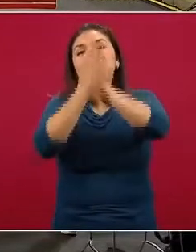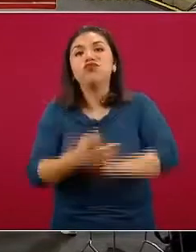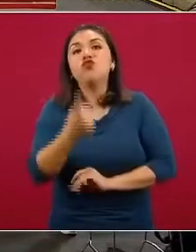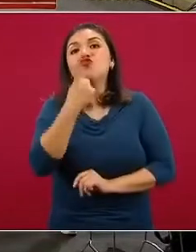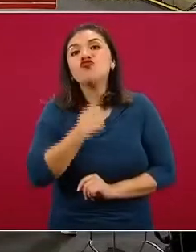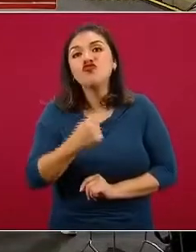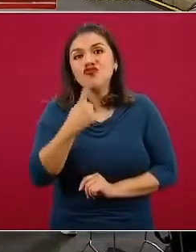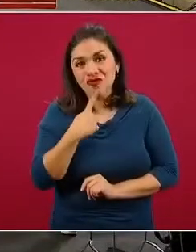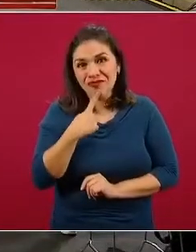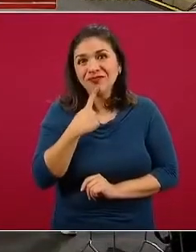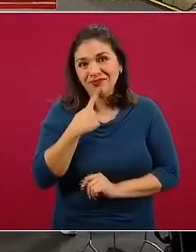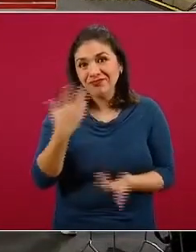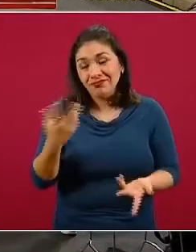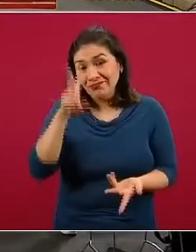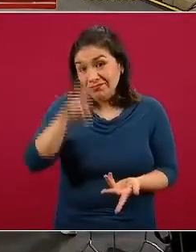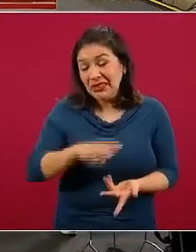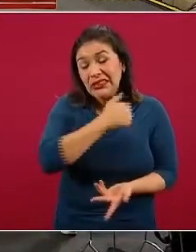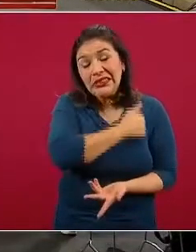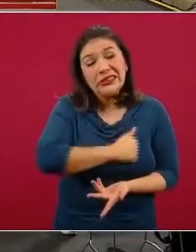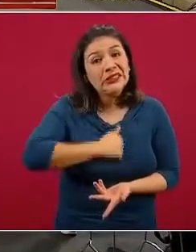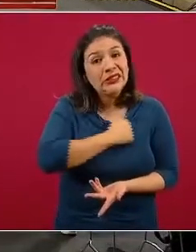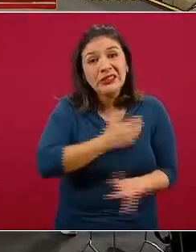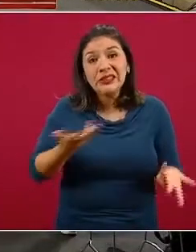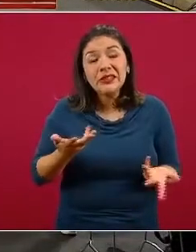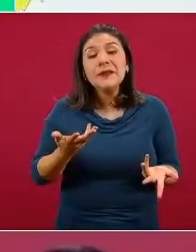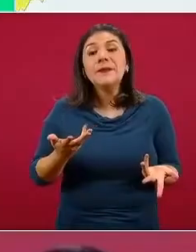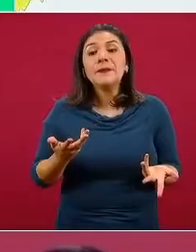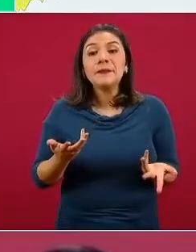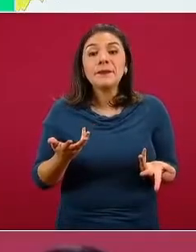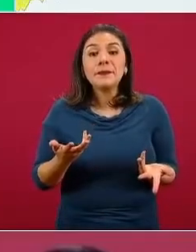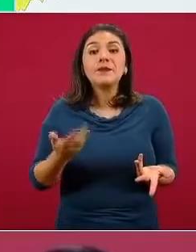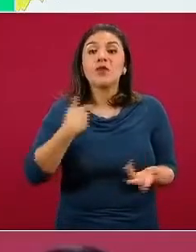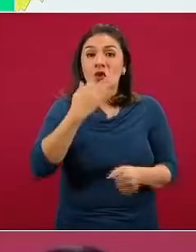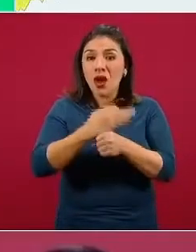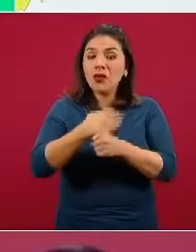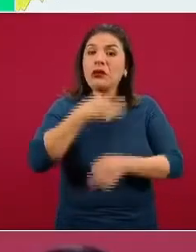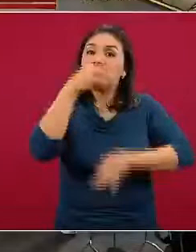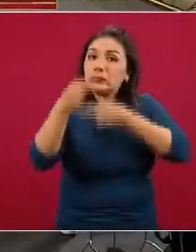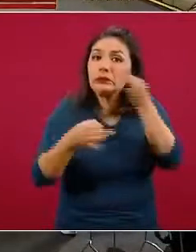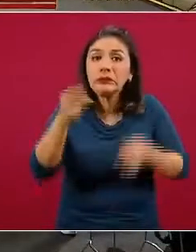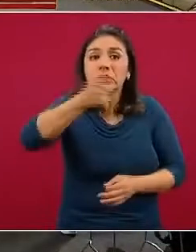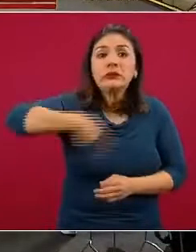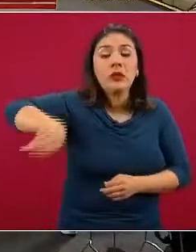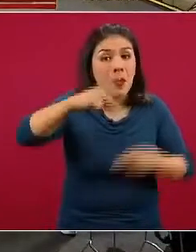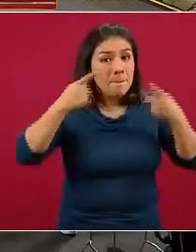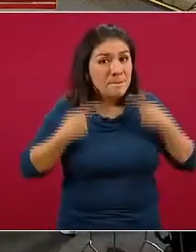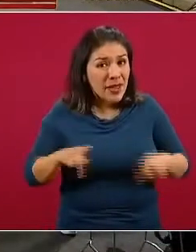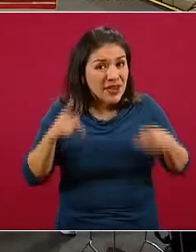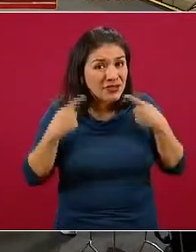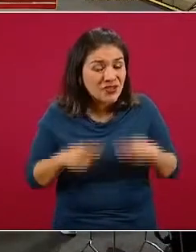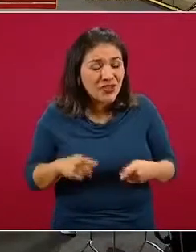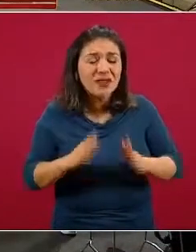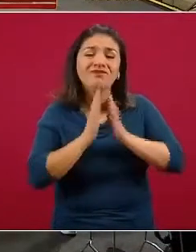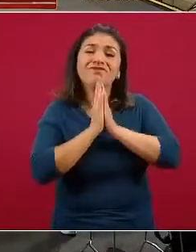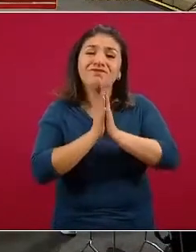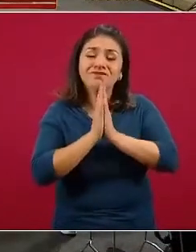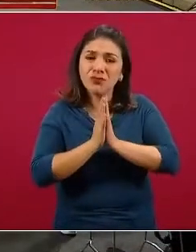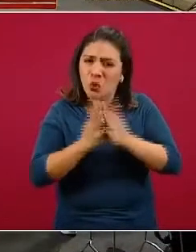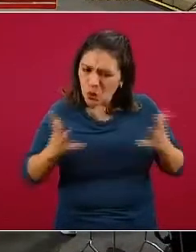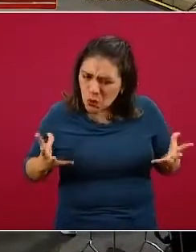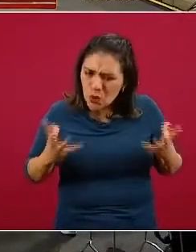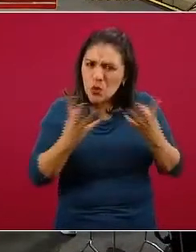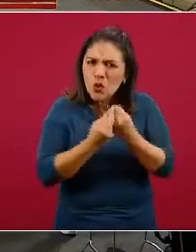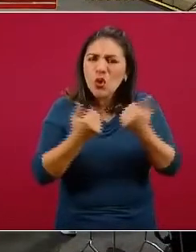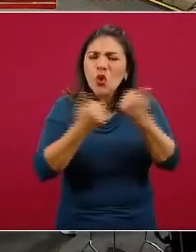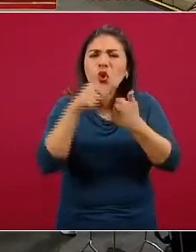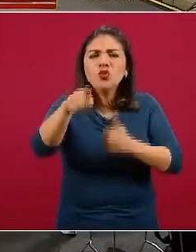rojo, desafortunadamente, y hacemos un llamado a la población para que, en conjunto con